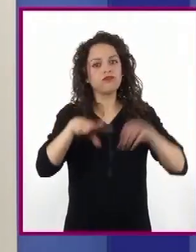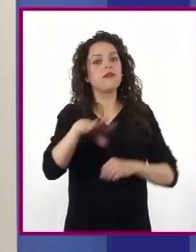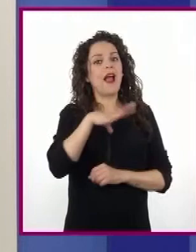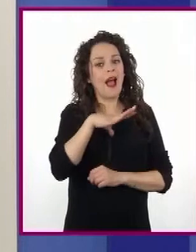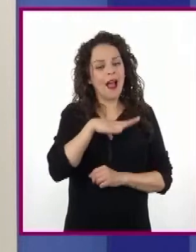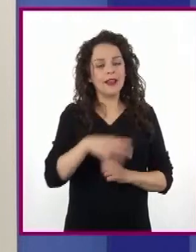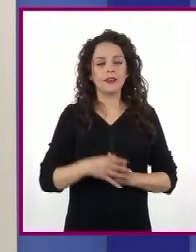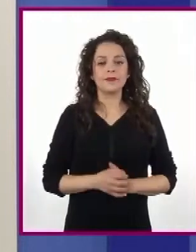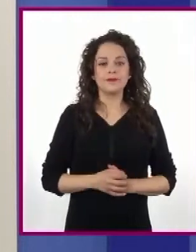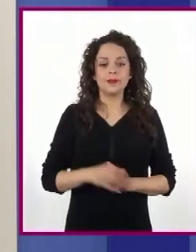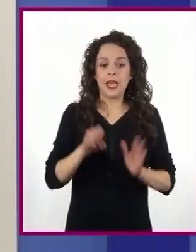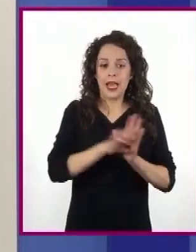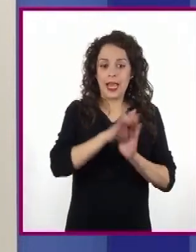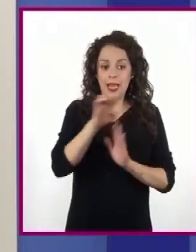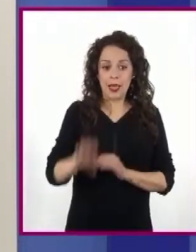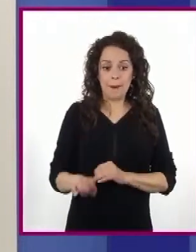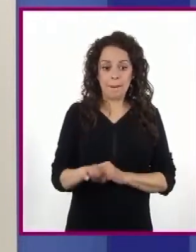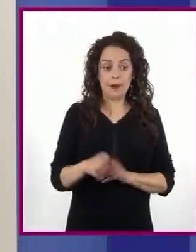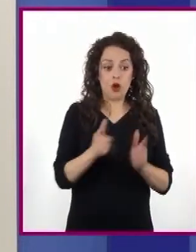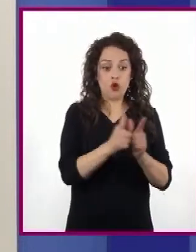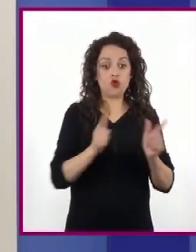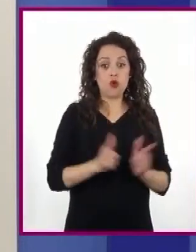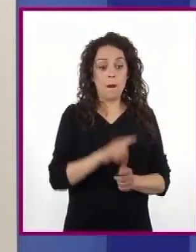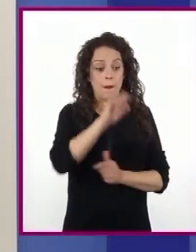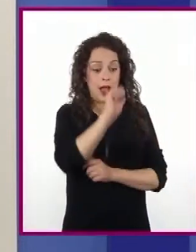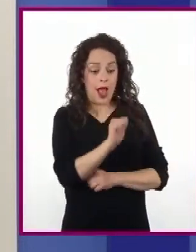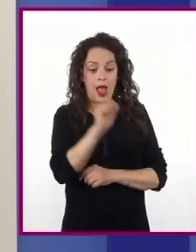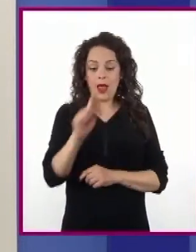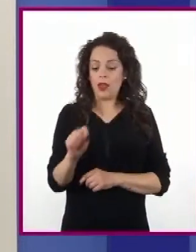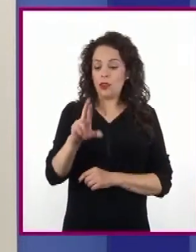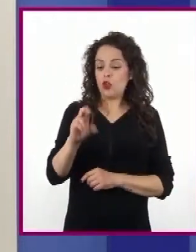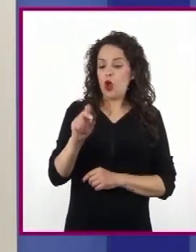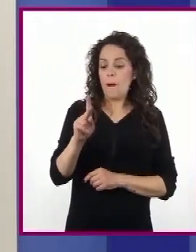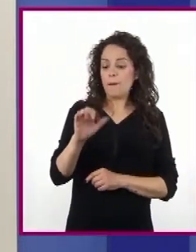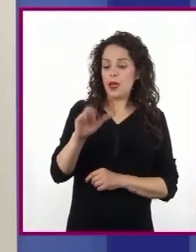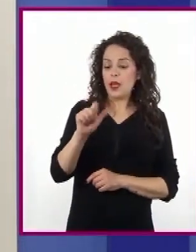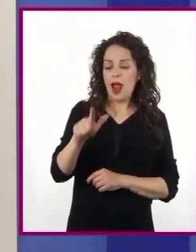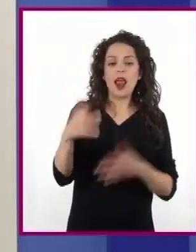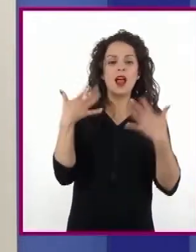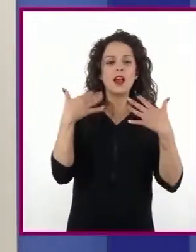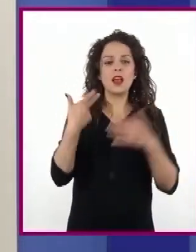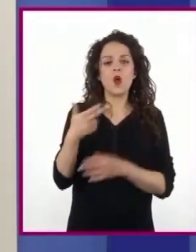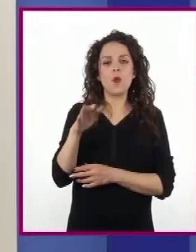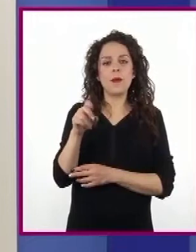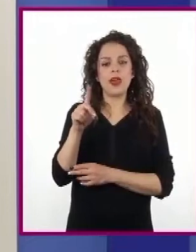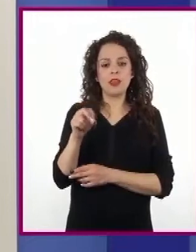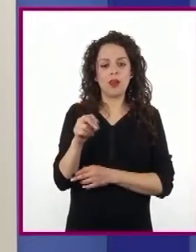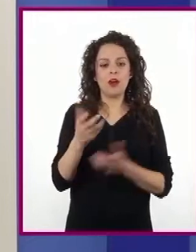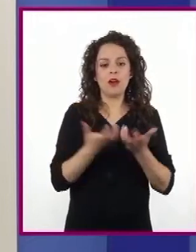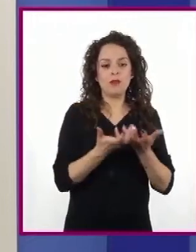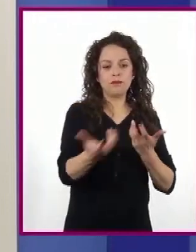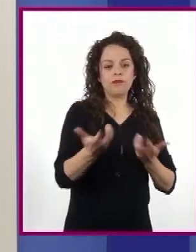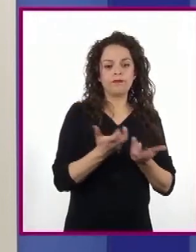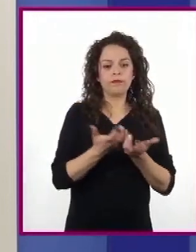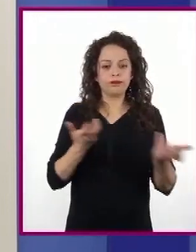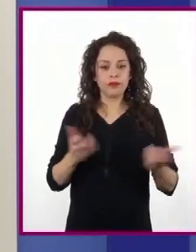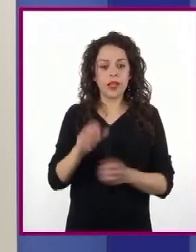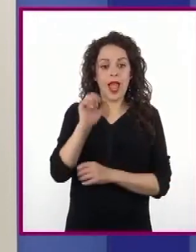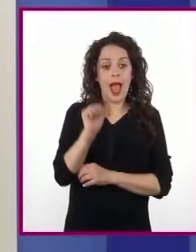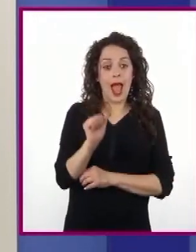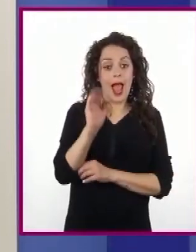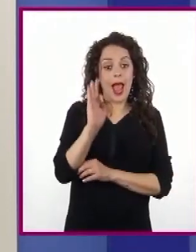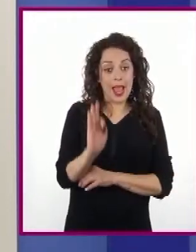ejemplo, el grupo A, tropicales, presentan un clima húmedo. Se divide en AF,